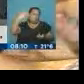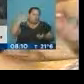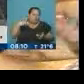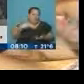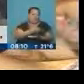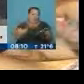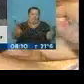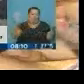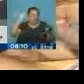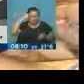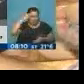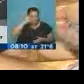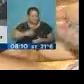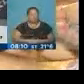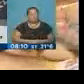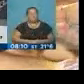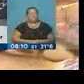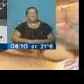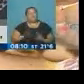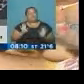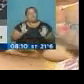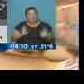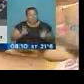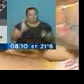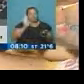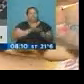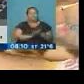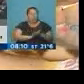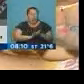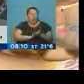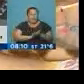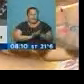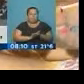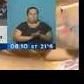deberá prestar ante el Congreso de la Nación. Y respecto de